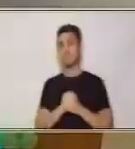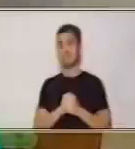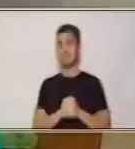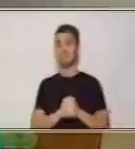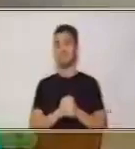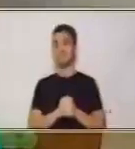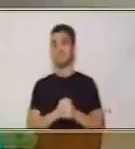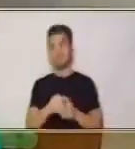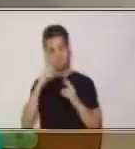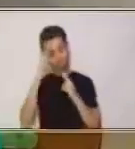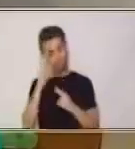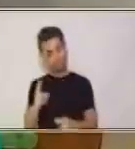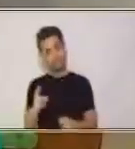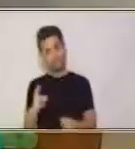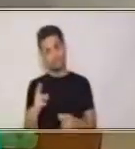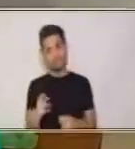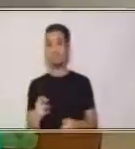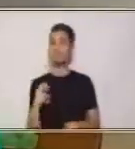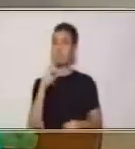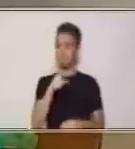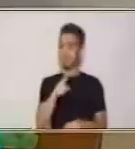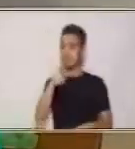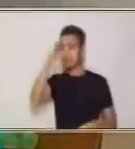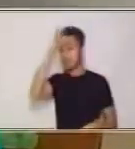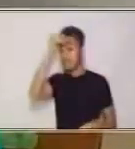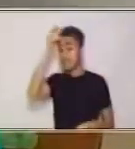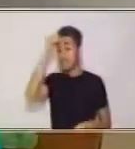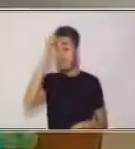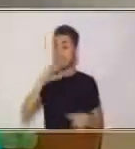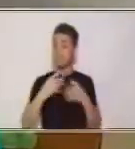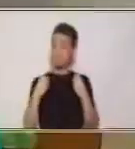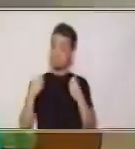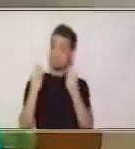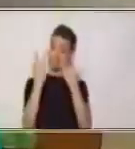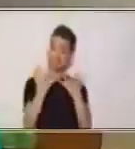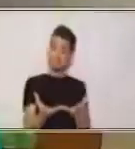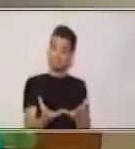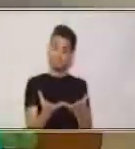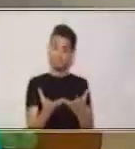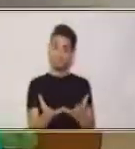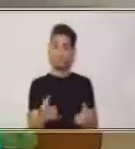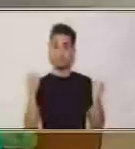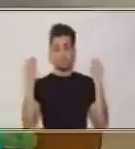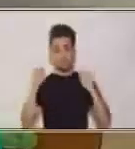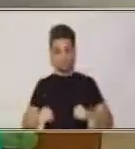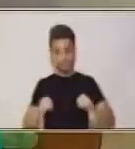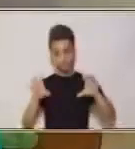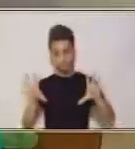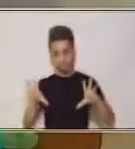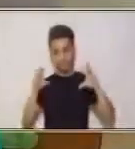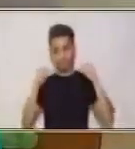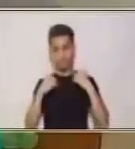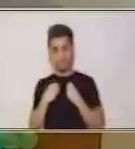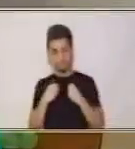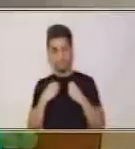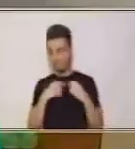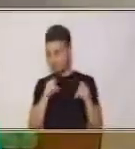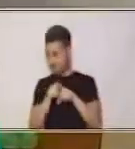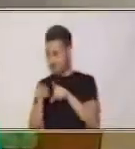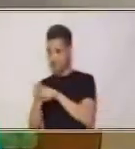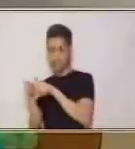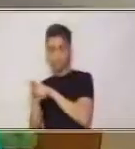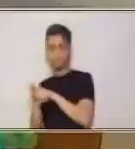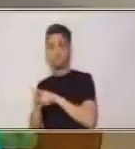Porque conocerlas hay que aprender a expresar y aceptarlas por igual.